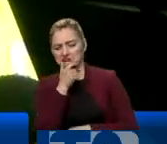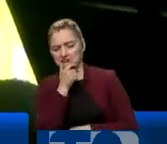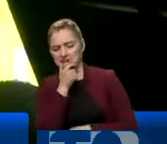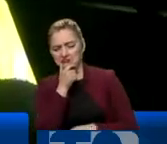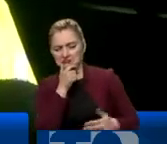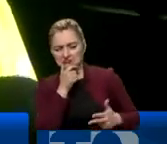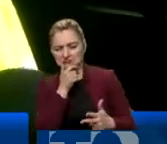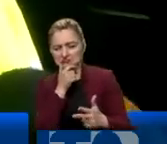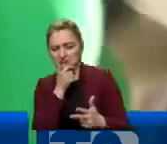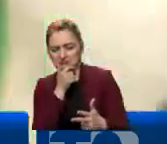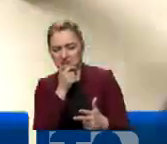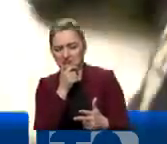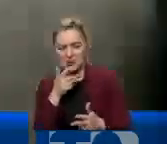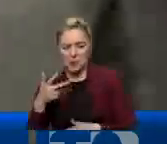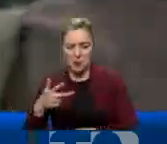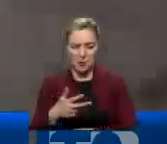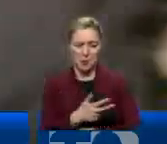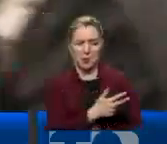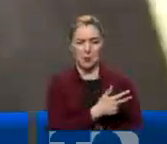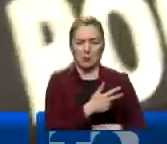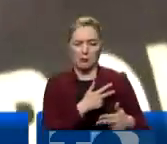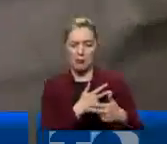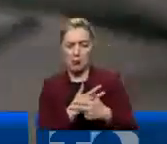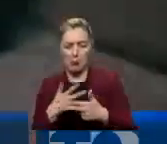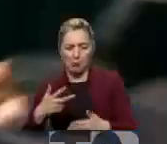entrada y salida de vehículos y de personas.